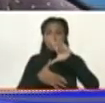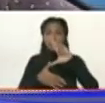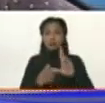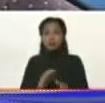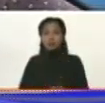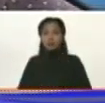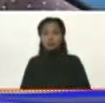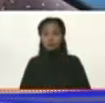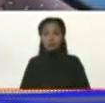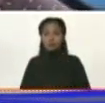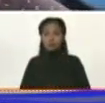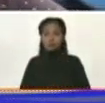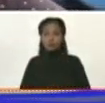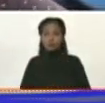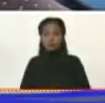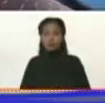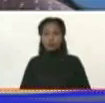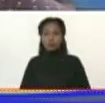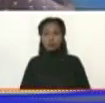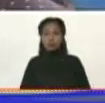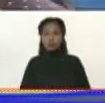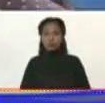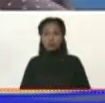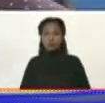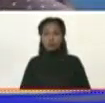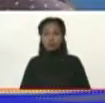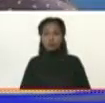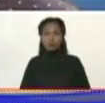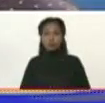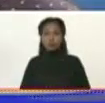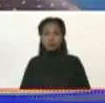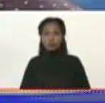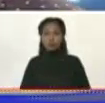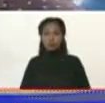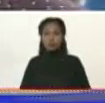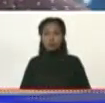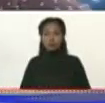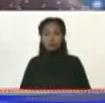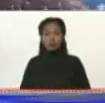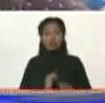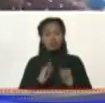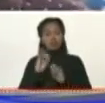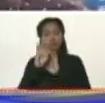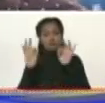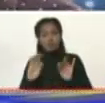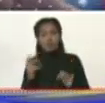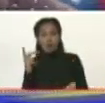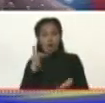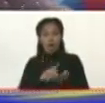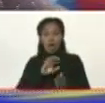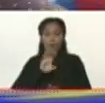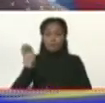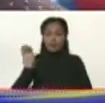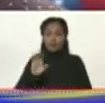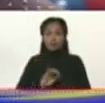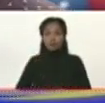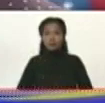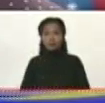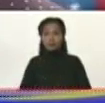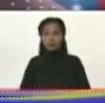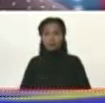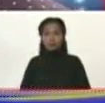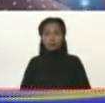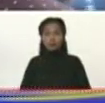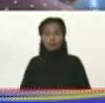Donc, en rentrant dans notre pays, y es por eso que estando en su país,